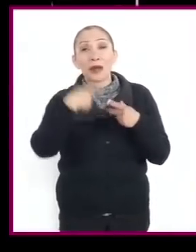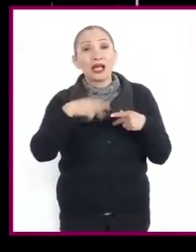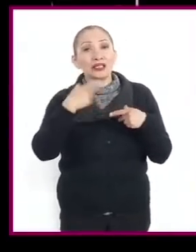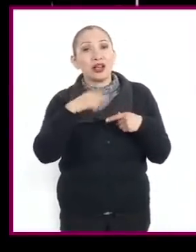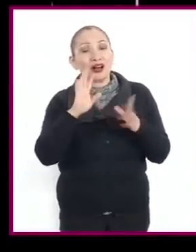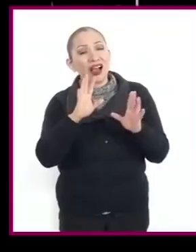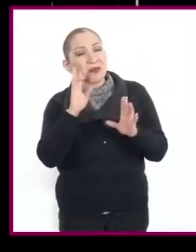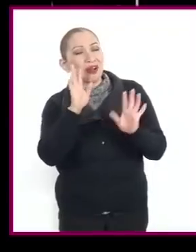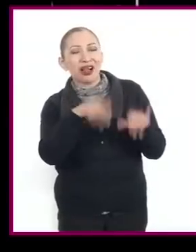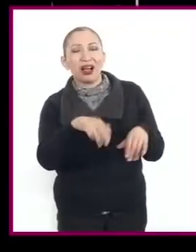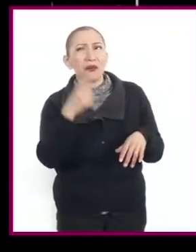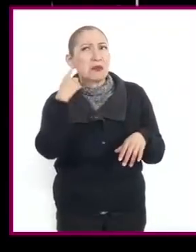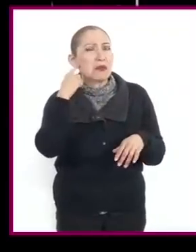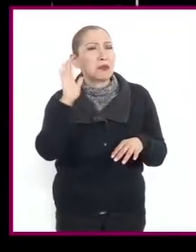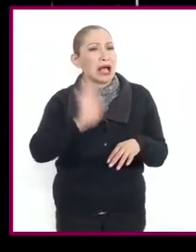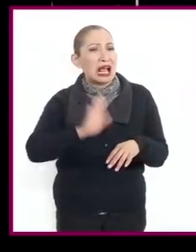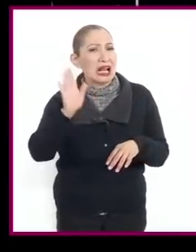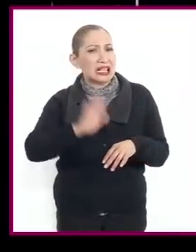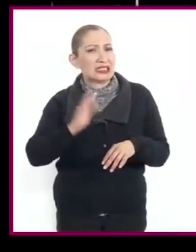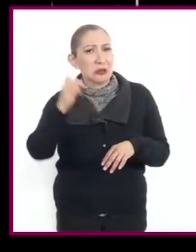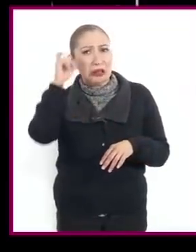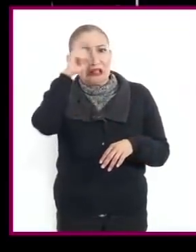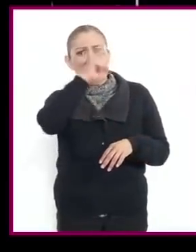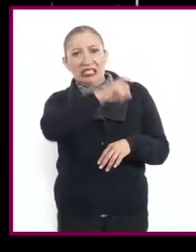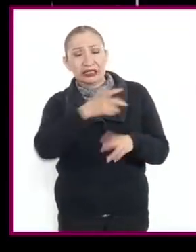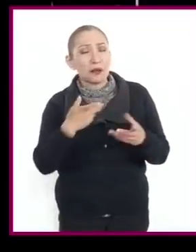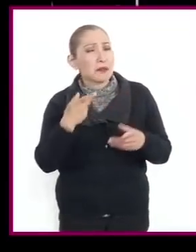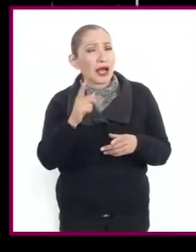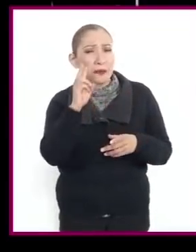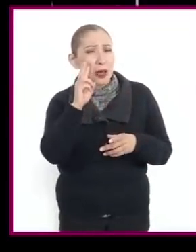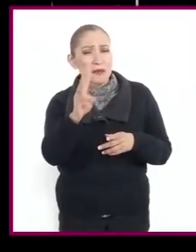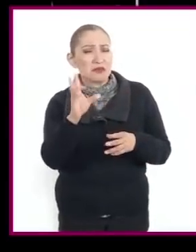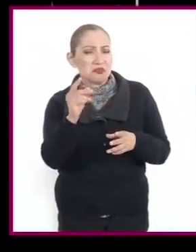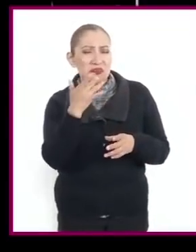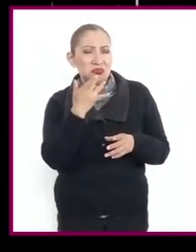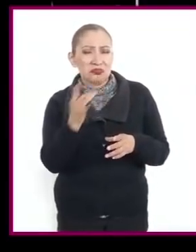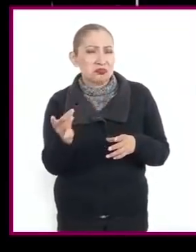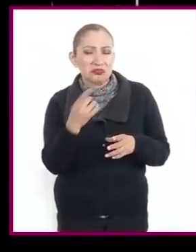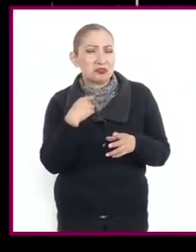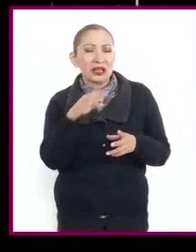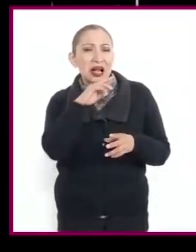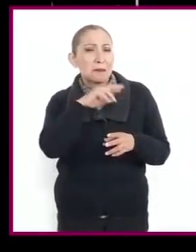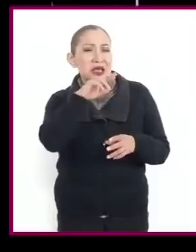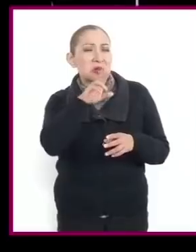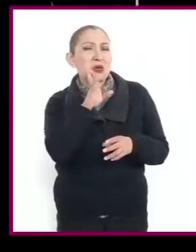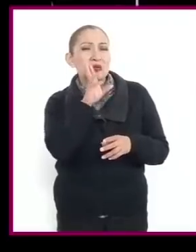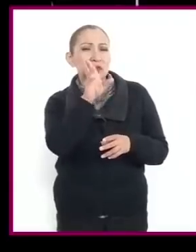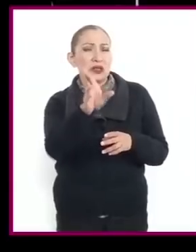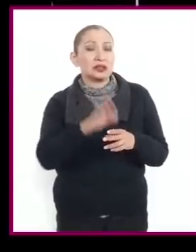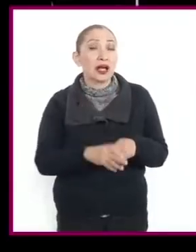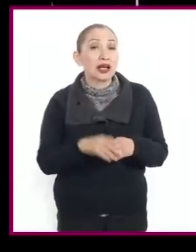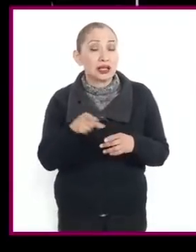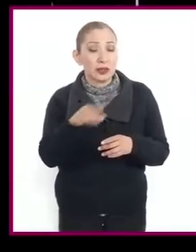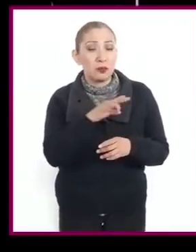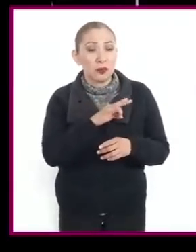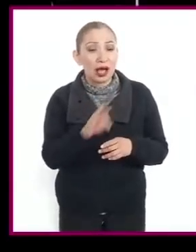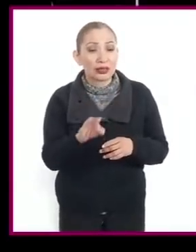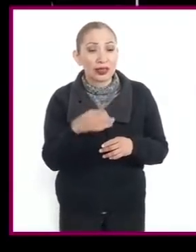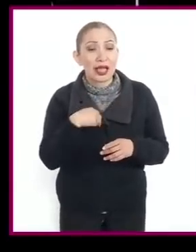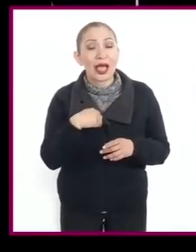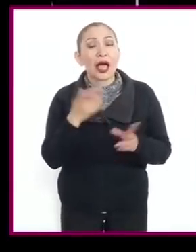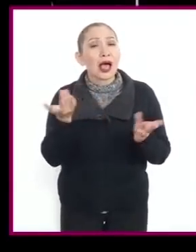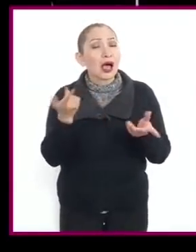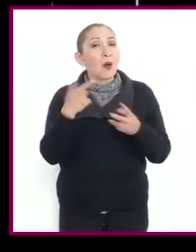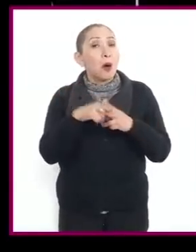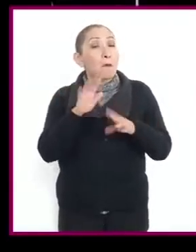tiende a olvidar, que suena como si fuera muy complicada, pero veremos que se calcula de manera inmediata y de hecho es la